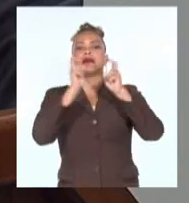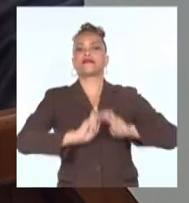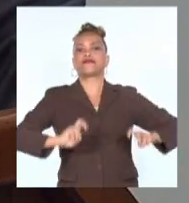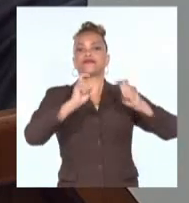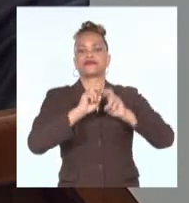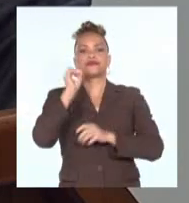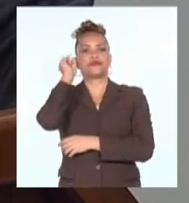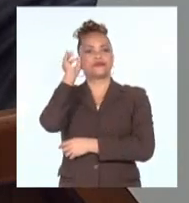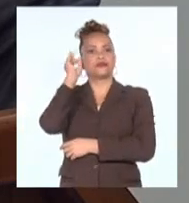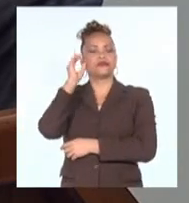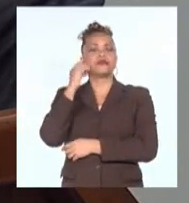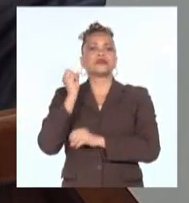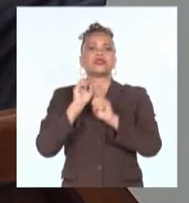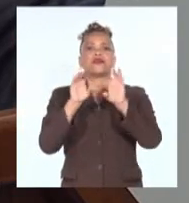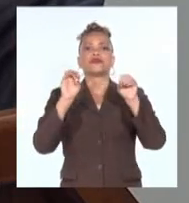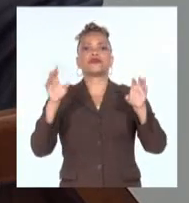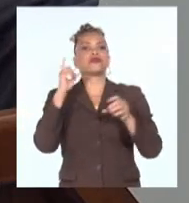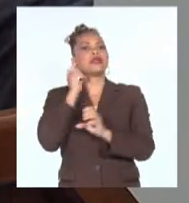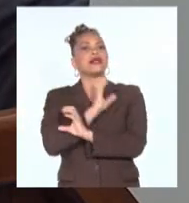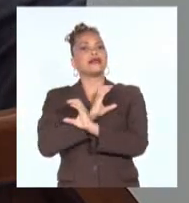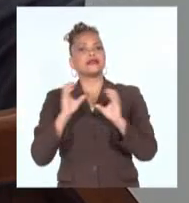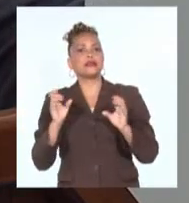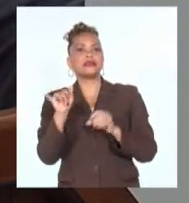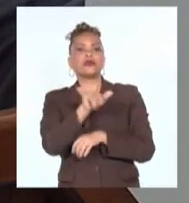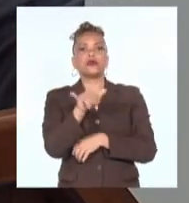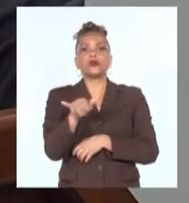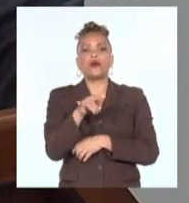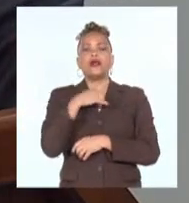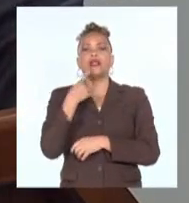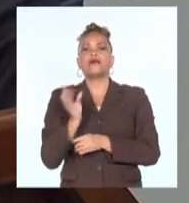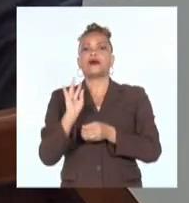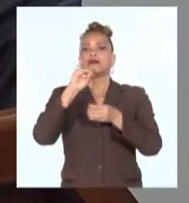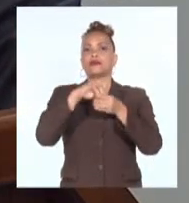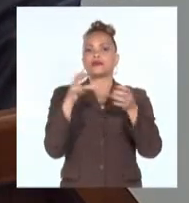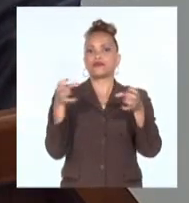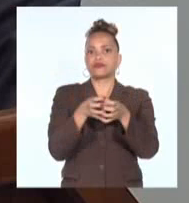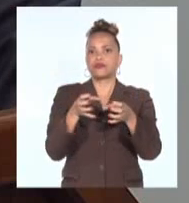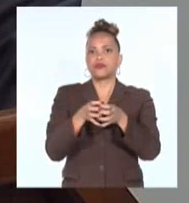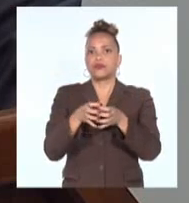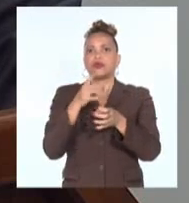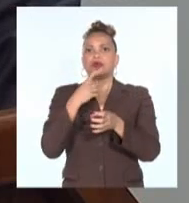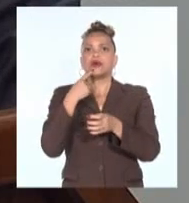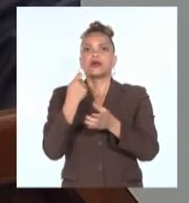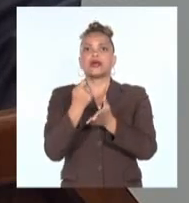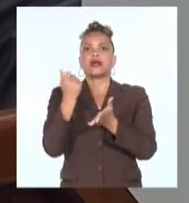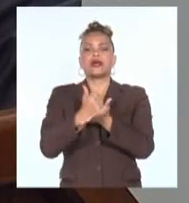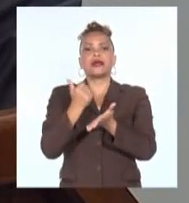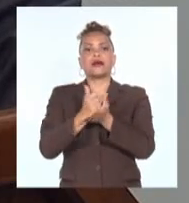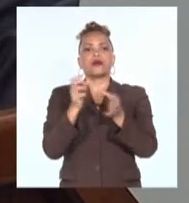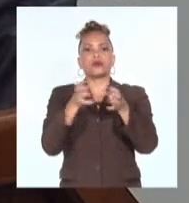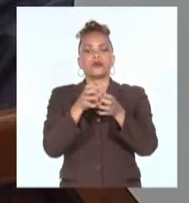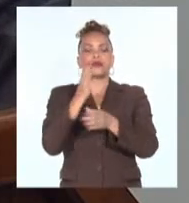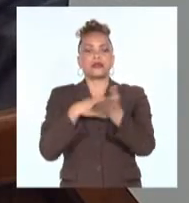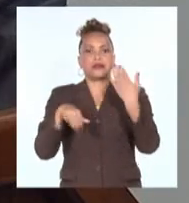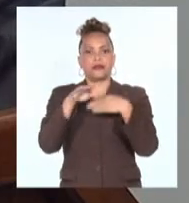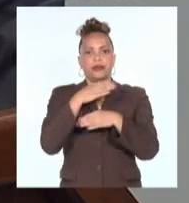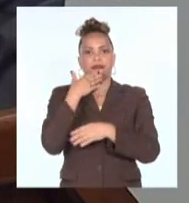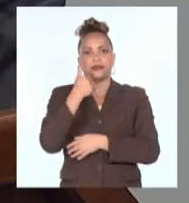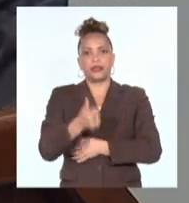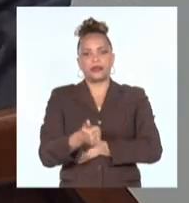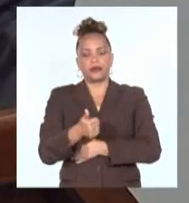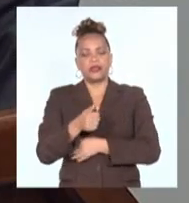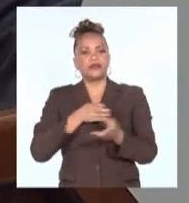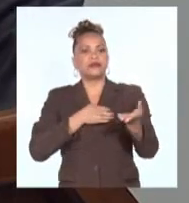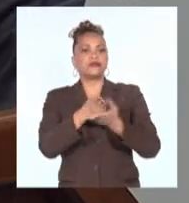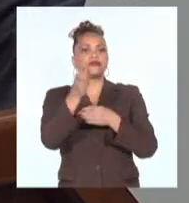innovación, difusión de la ciencia, así como para formar capital humano de alto nivel. Continuamos trabajando en acercar y